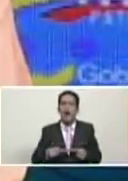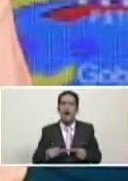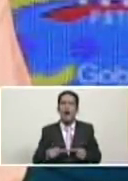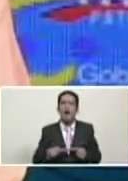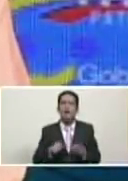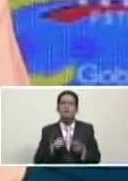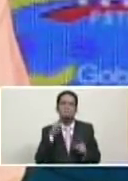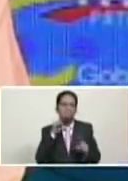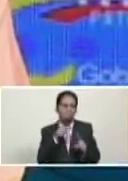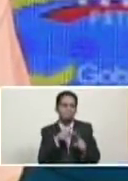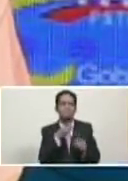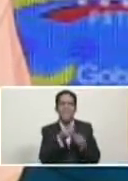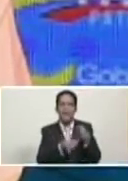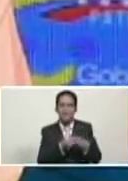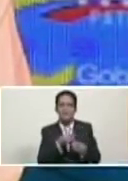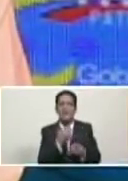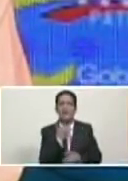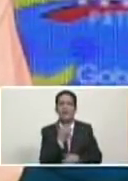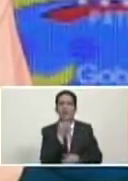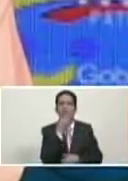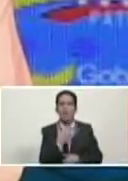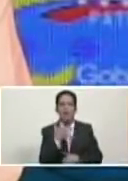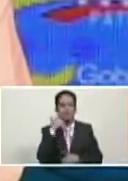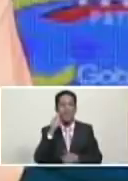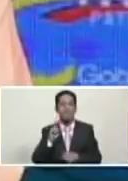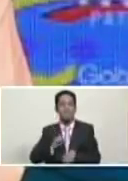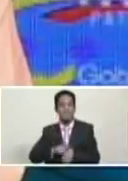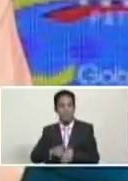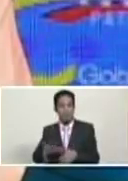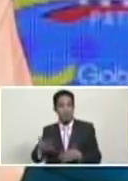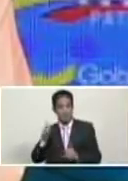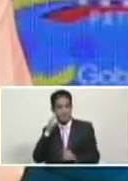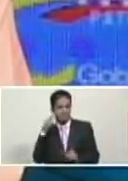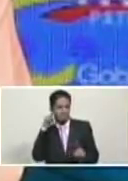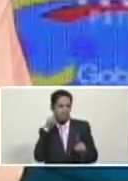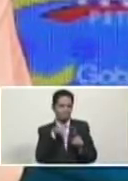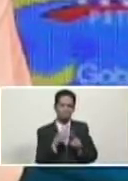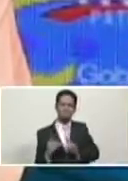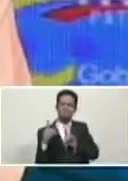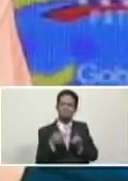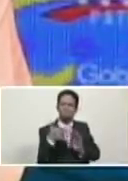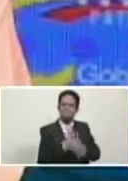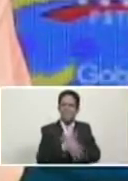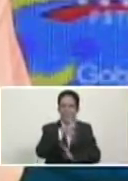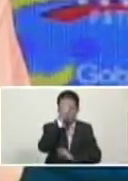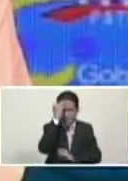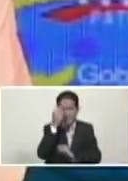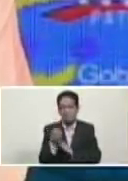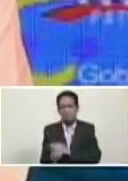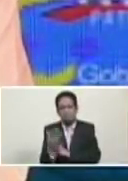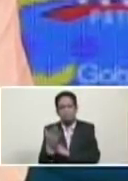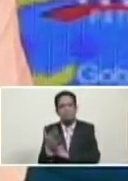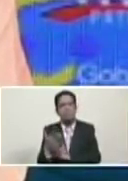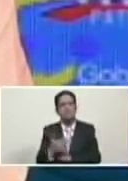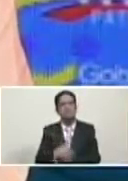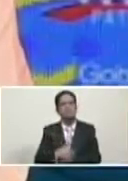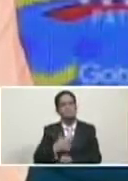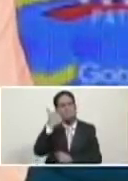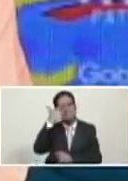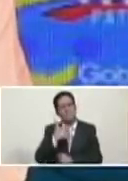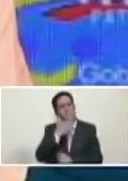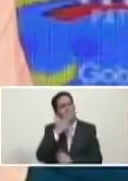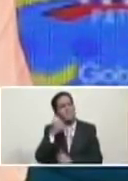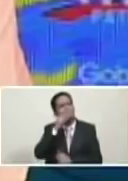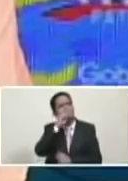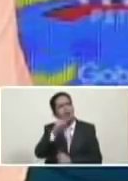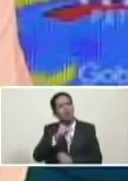el bien. Dedique todo su tiempo la juventud a aprender, a crear, a ser mejores. Una